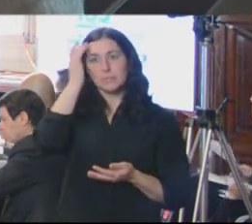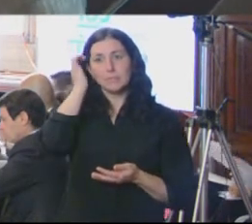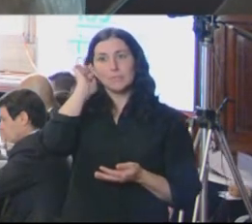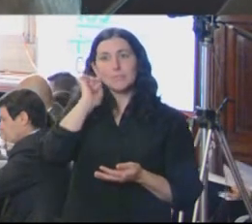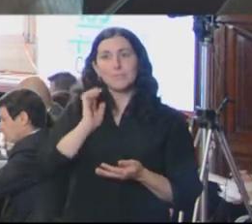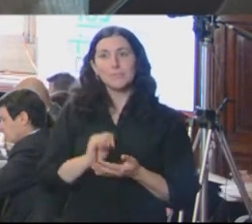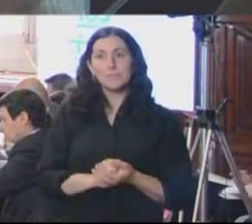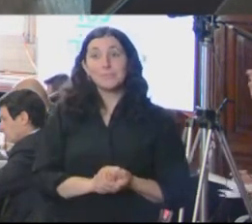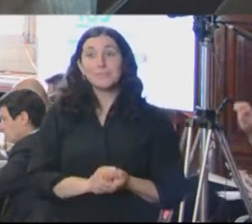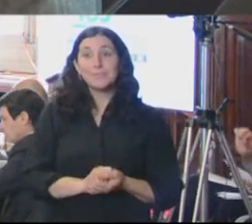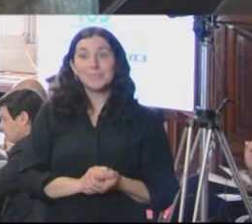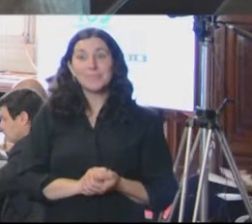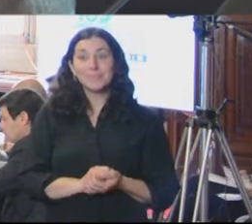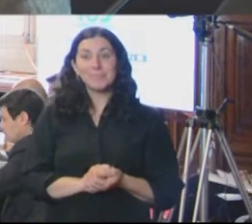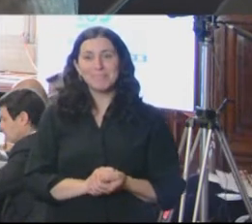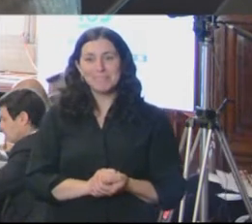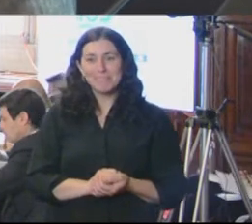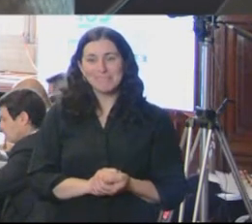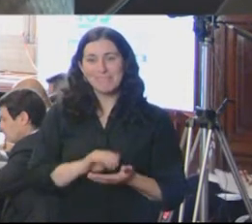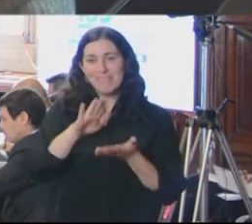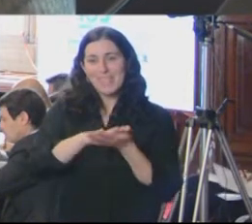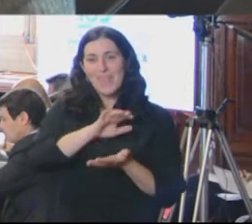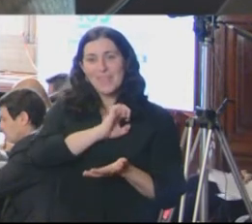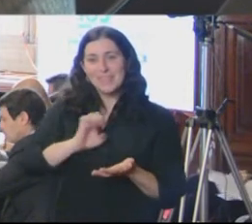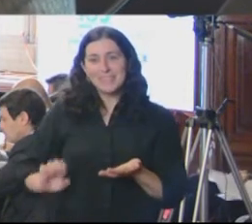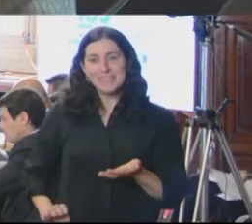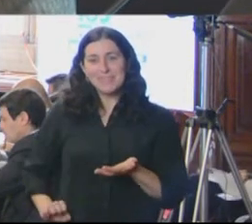propia investigación.